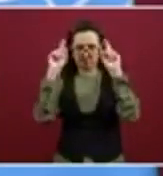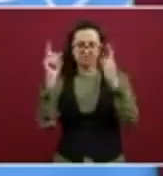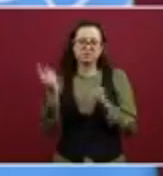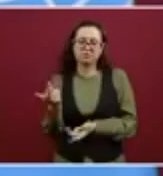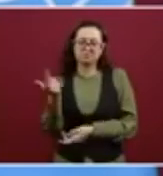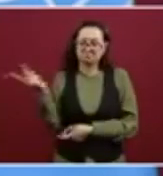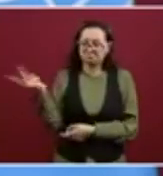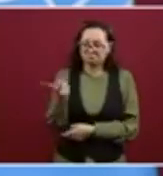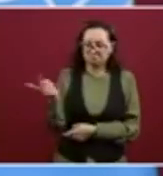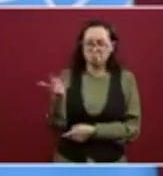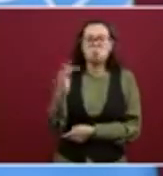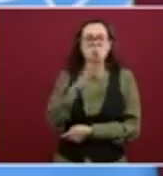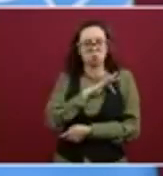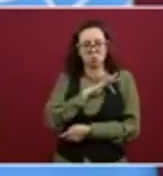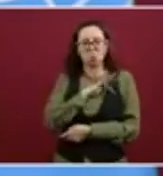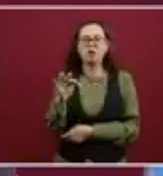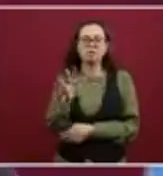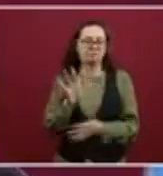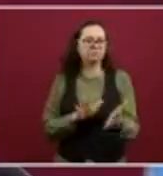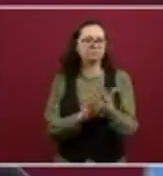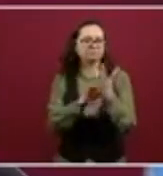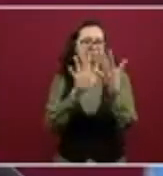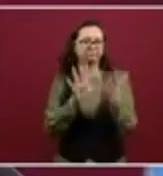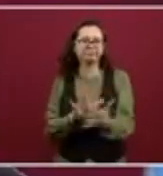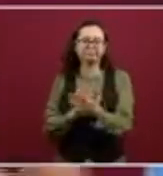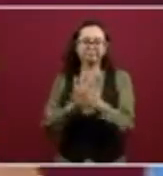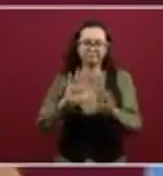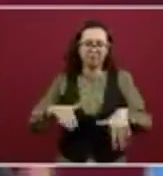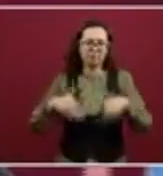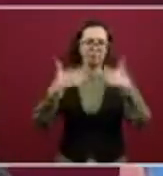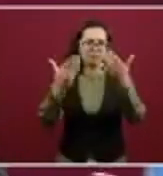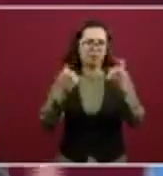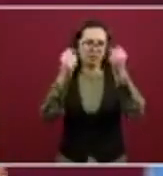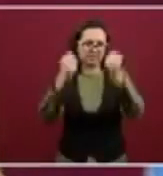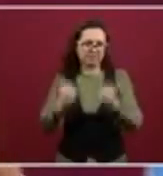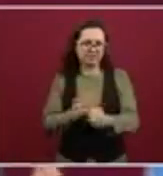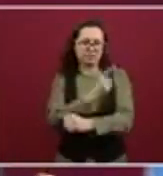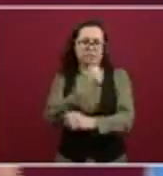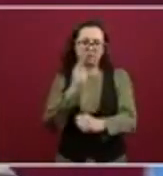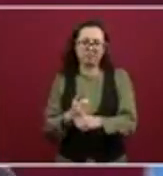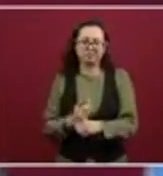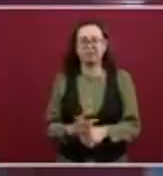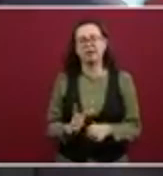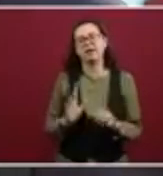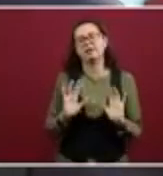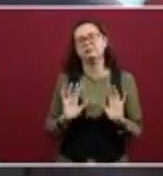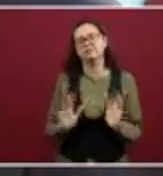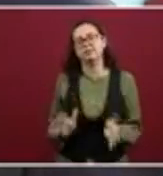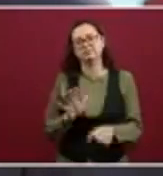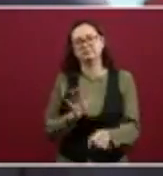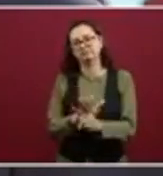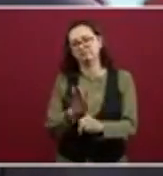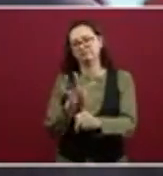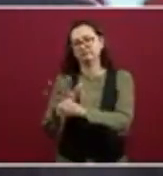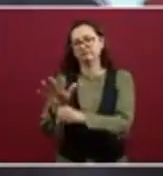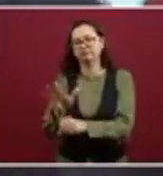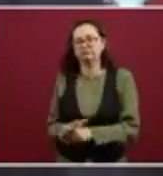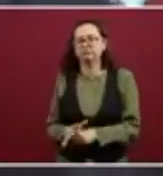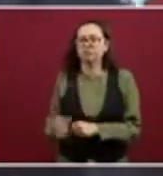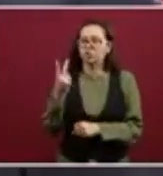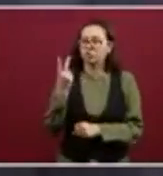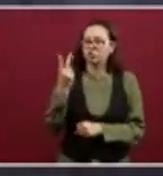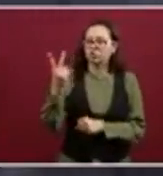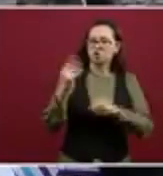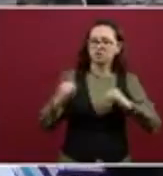de Marina. Entonces, ya tenemos estas dos instituciones que